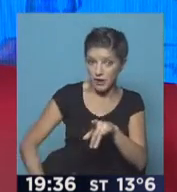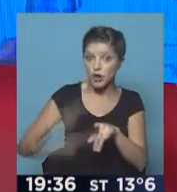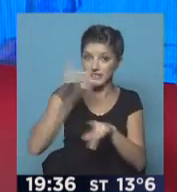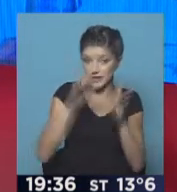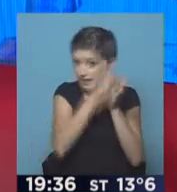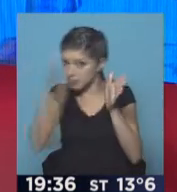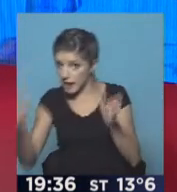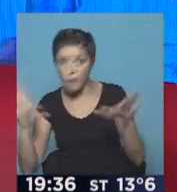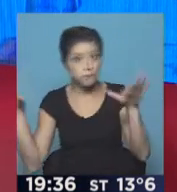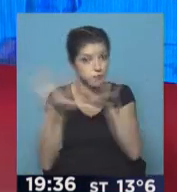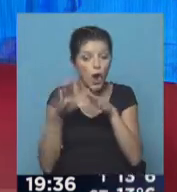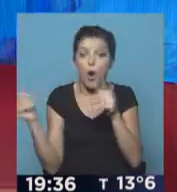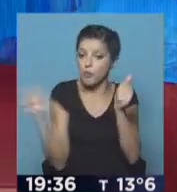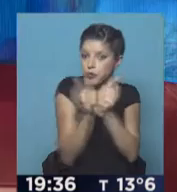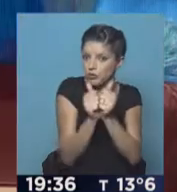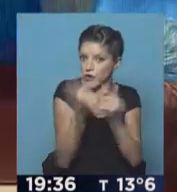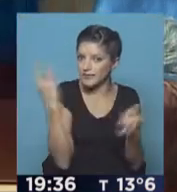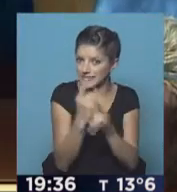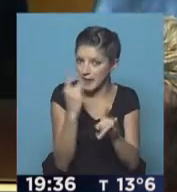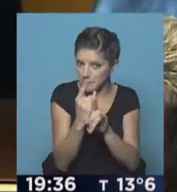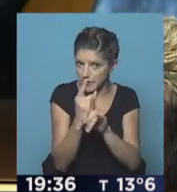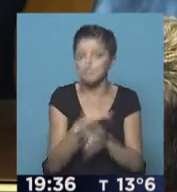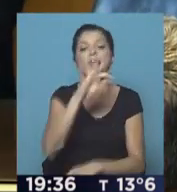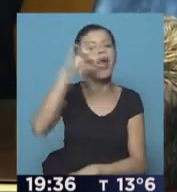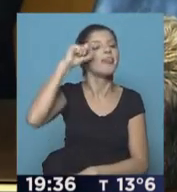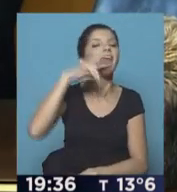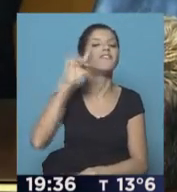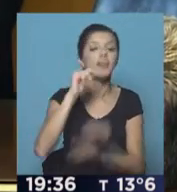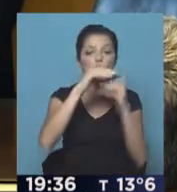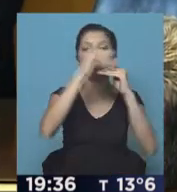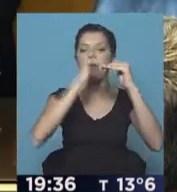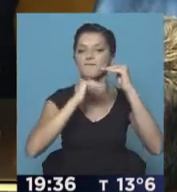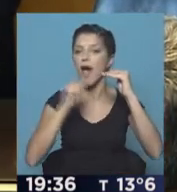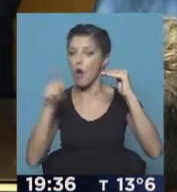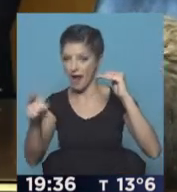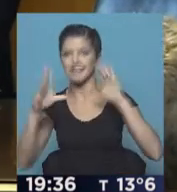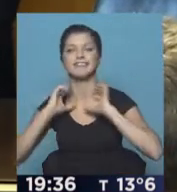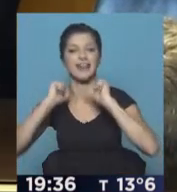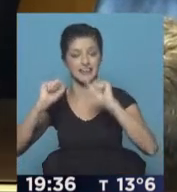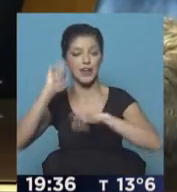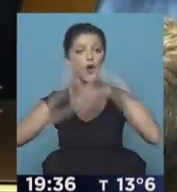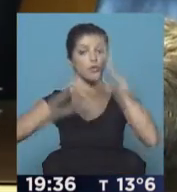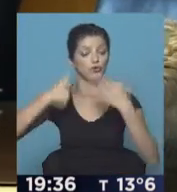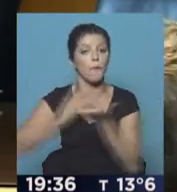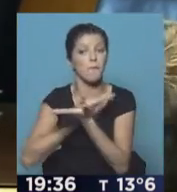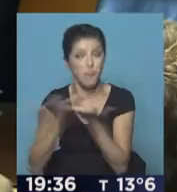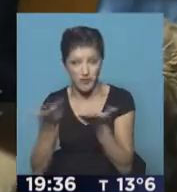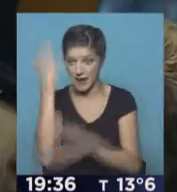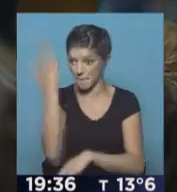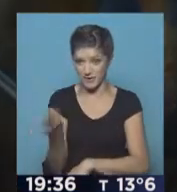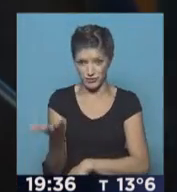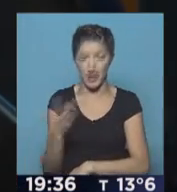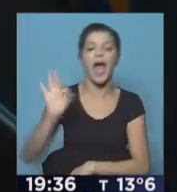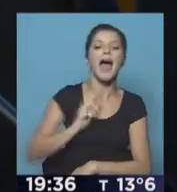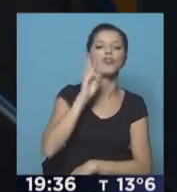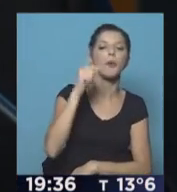ocupó el cargo que le seguía a Julio Devido debajo de él, que era la Secretaría de Obras Públicas, entre el 2003 y el 2015.